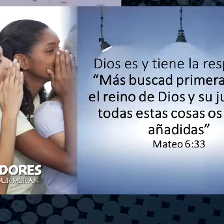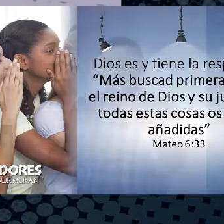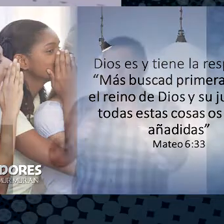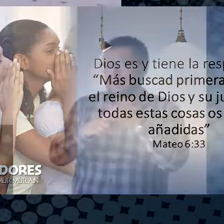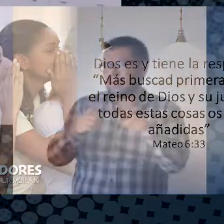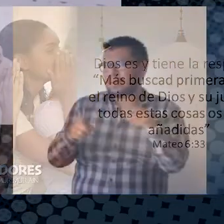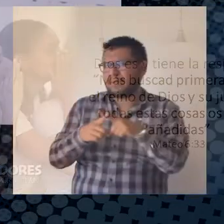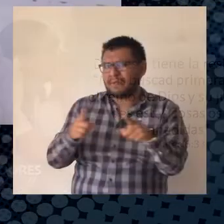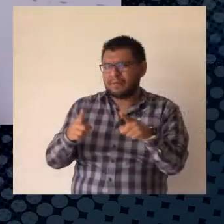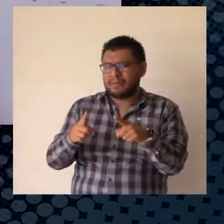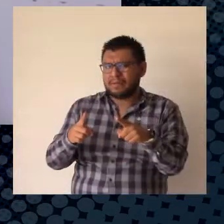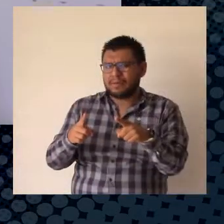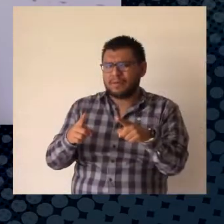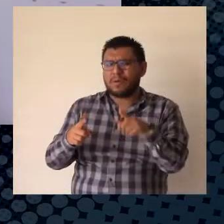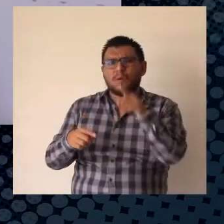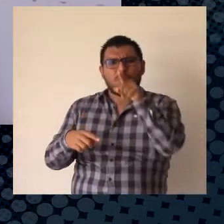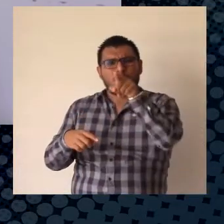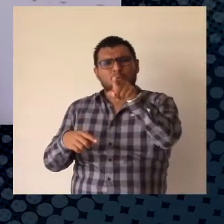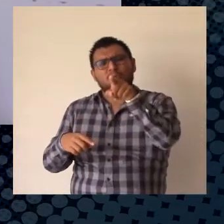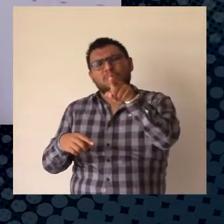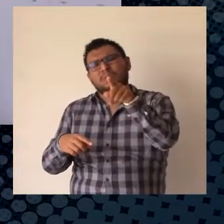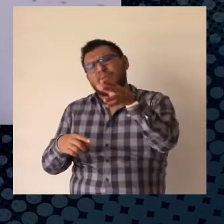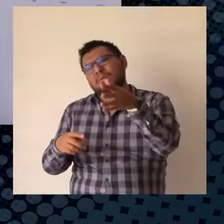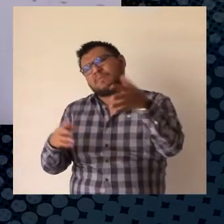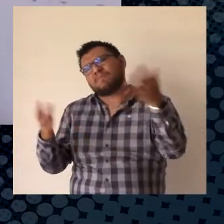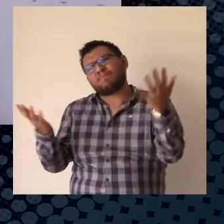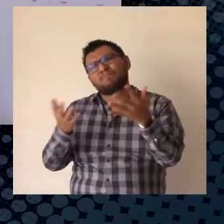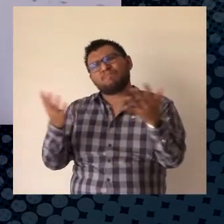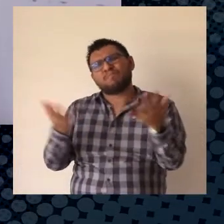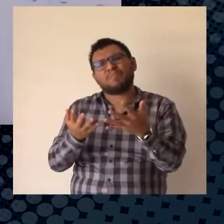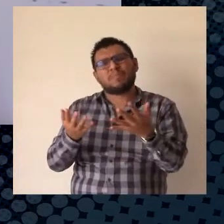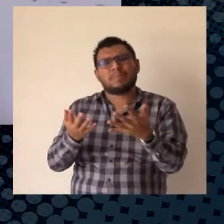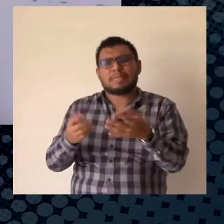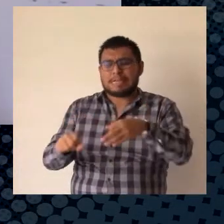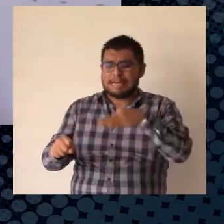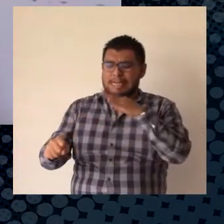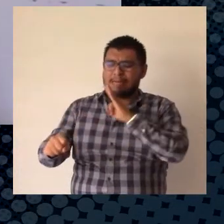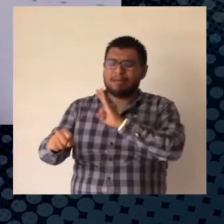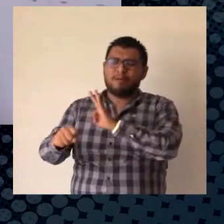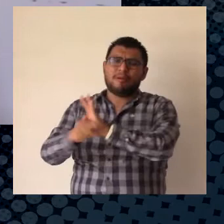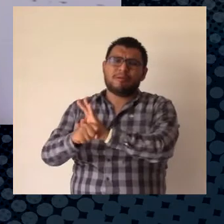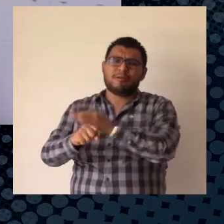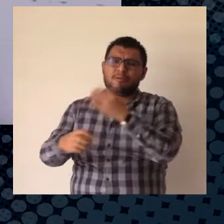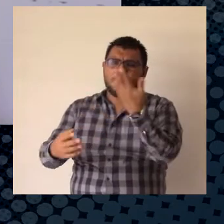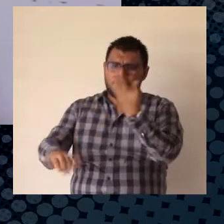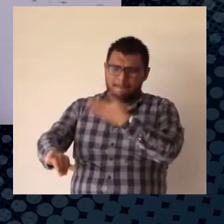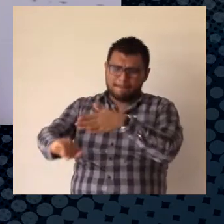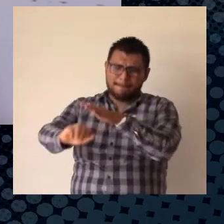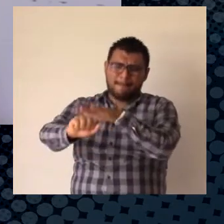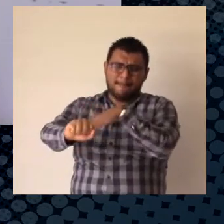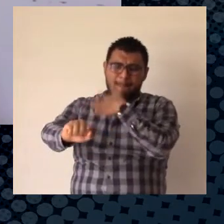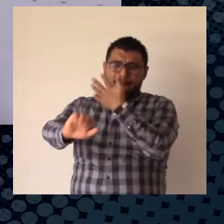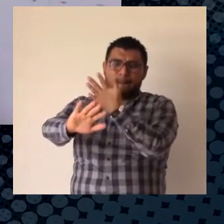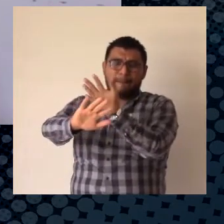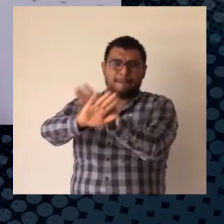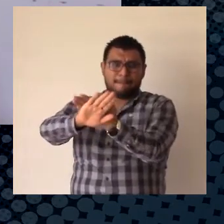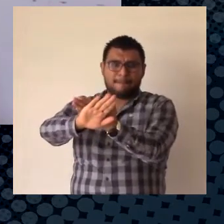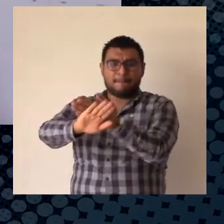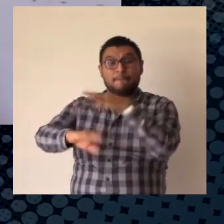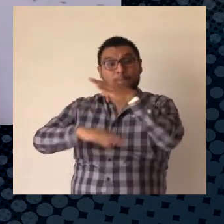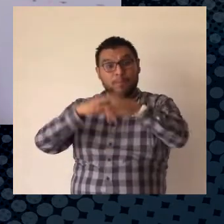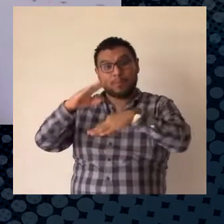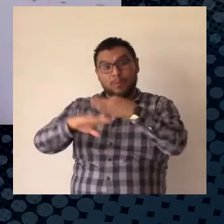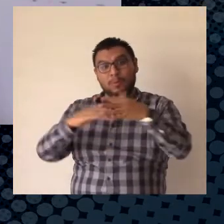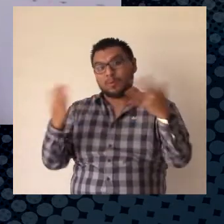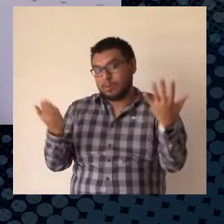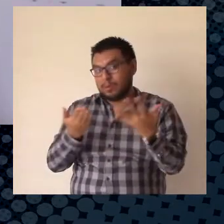diferente, cuando usted está siendo totalmente opuesto a lo que todos hacen, tenemos que ver